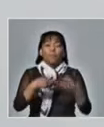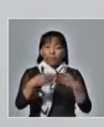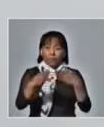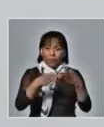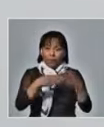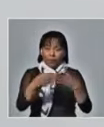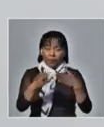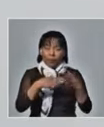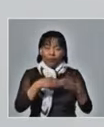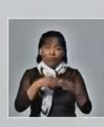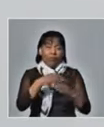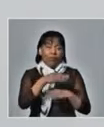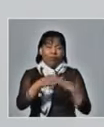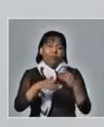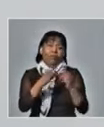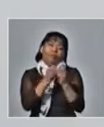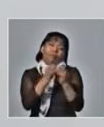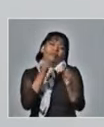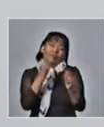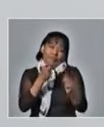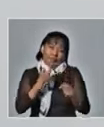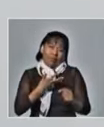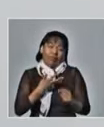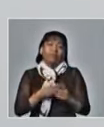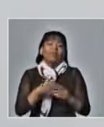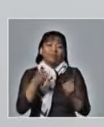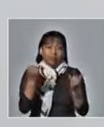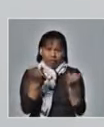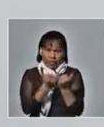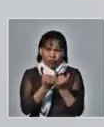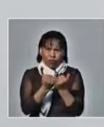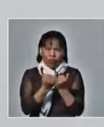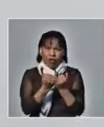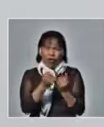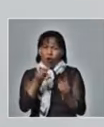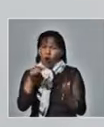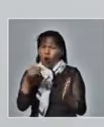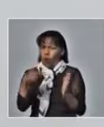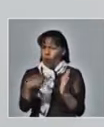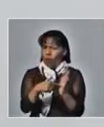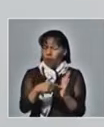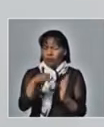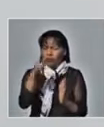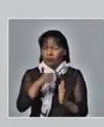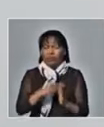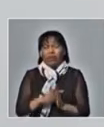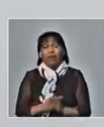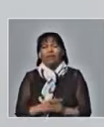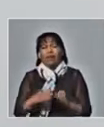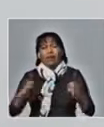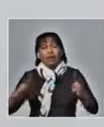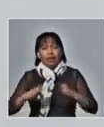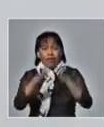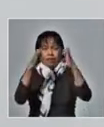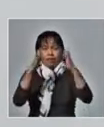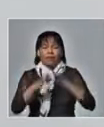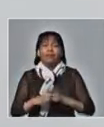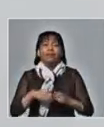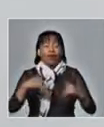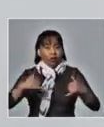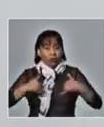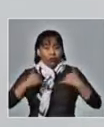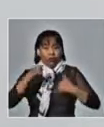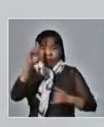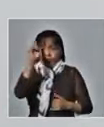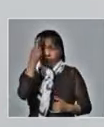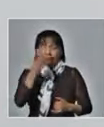encuentran en mal estado. Vamos a contar también con botones de emergencia y a los jóvenes universitarios les tengo buenas noticias.